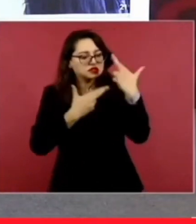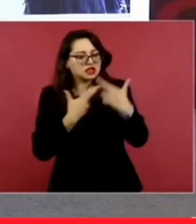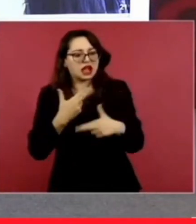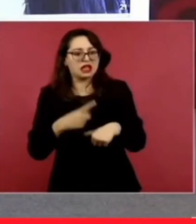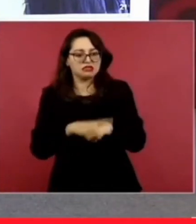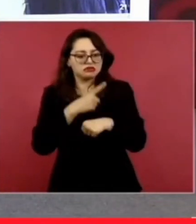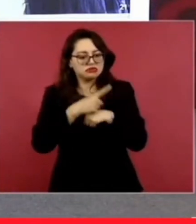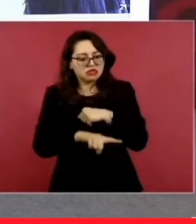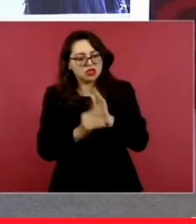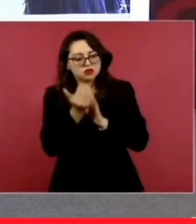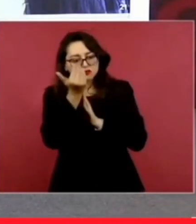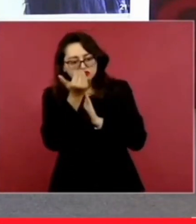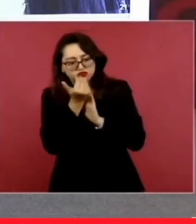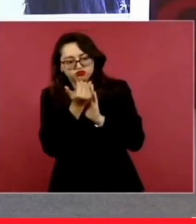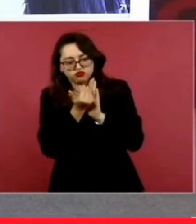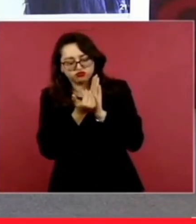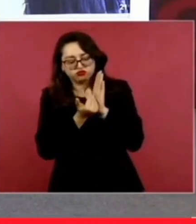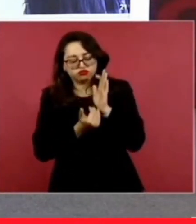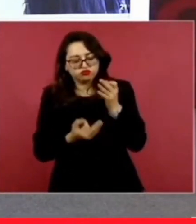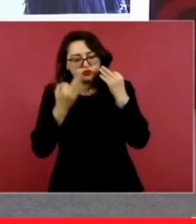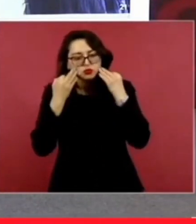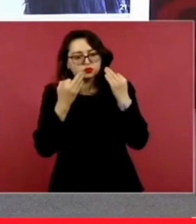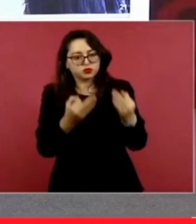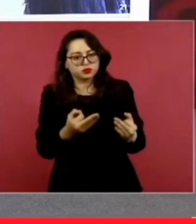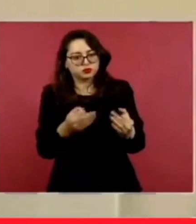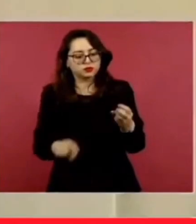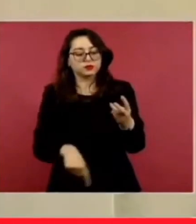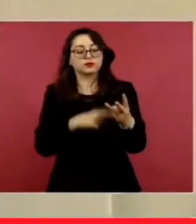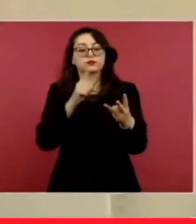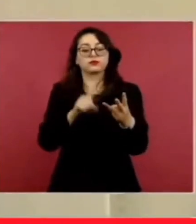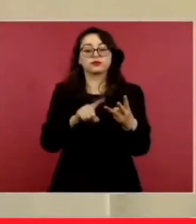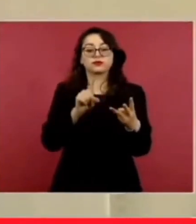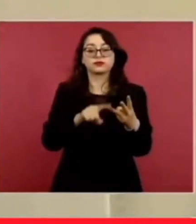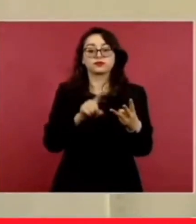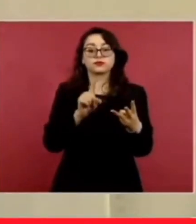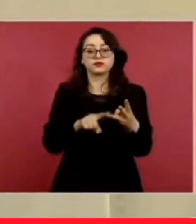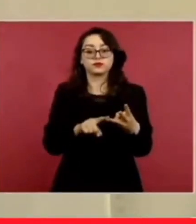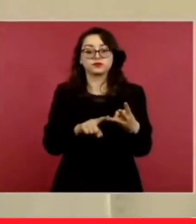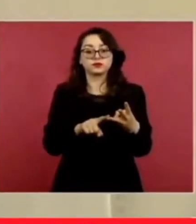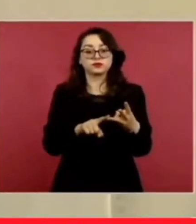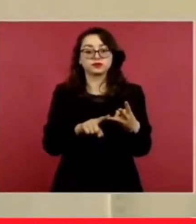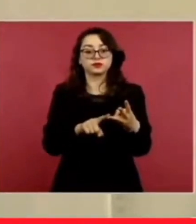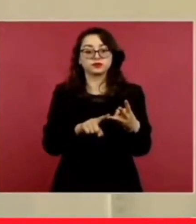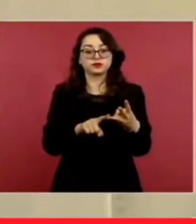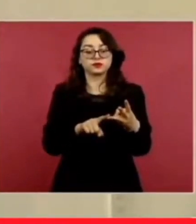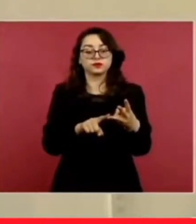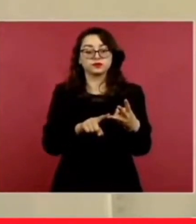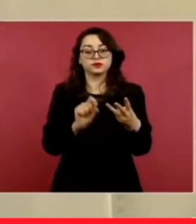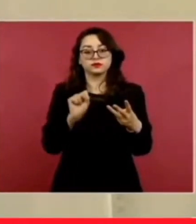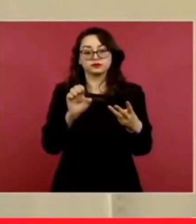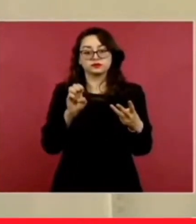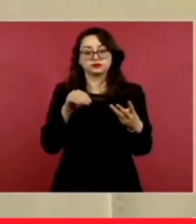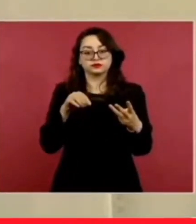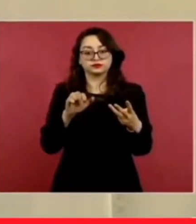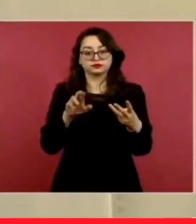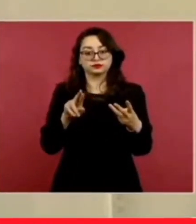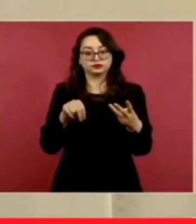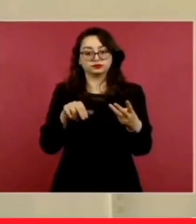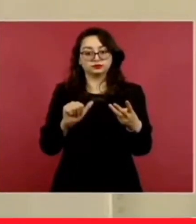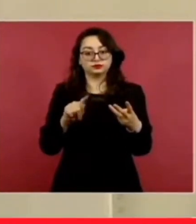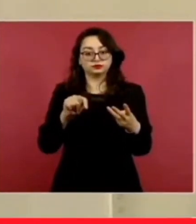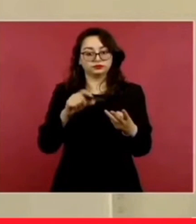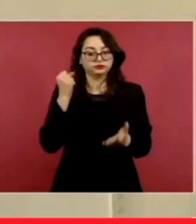su programa de remediación, y esto que se ha autorizado por la Secretaría de Medio Ambiente y Recursos